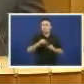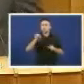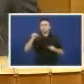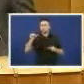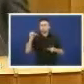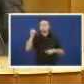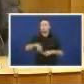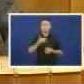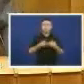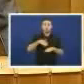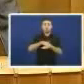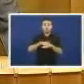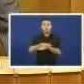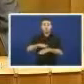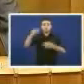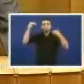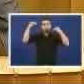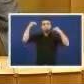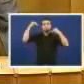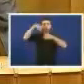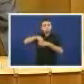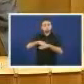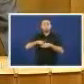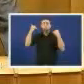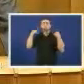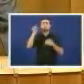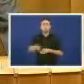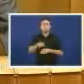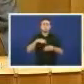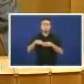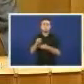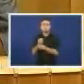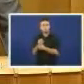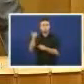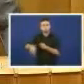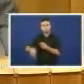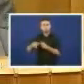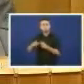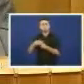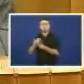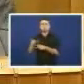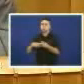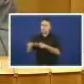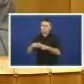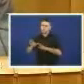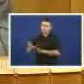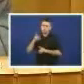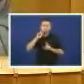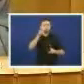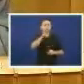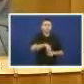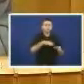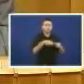Partido Socialista e ao Bloque Nacionalista Galego pero o Partido Popular ten igualmente responsabilidades na gobernabilidade de Galiza